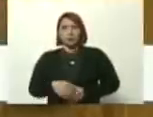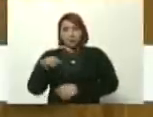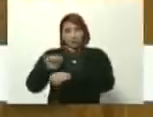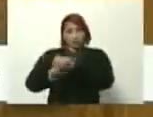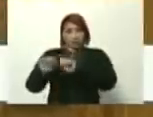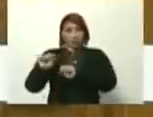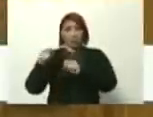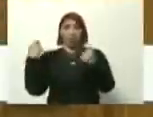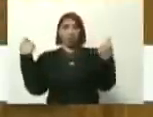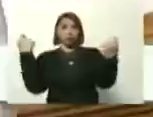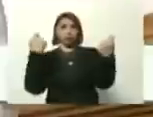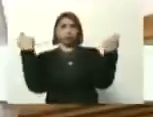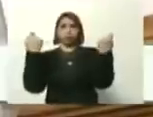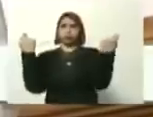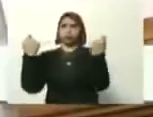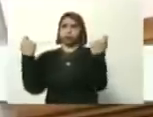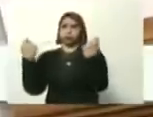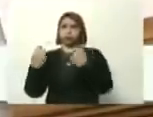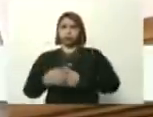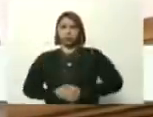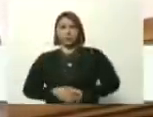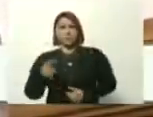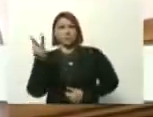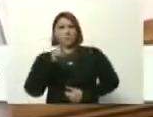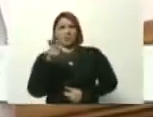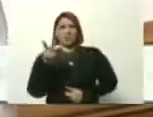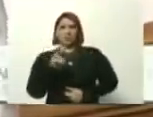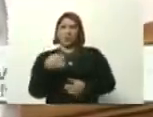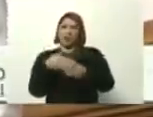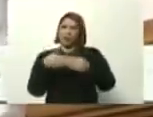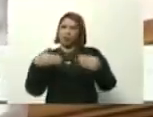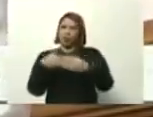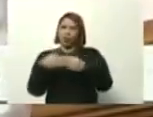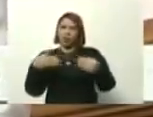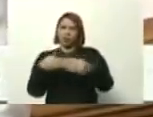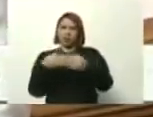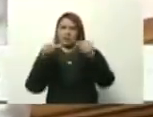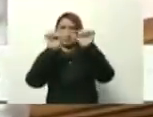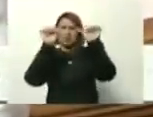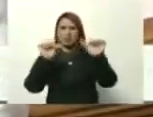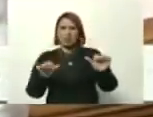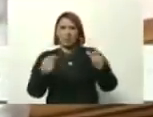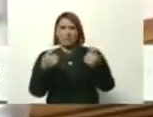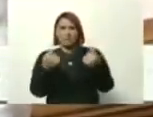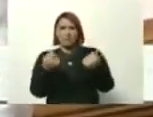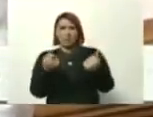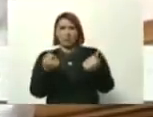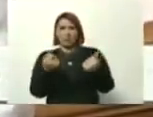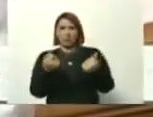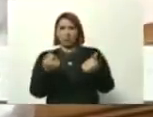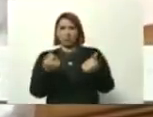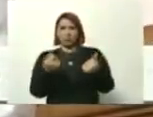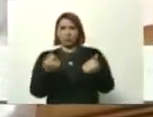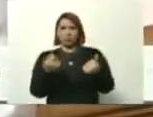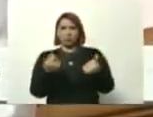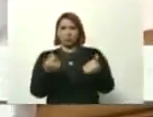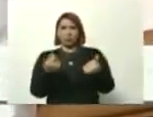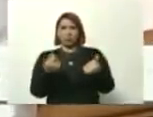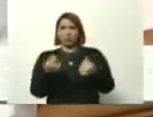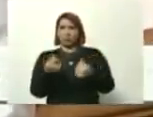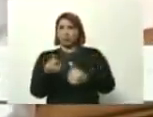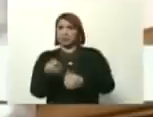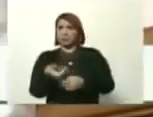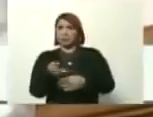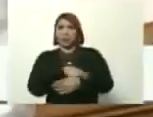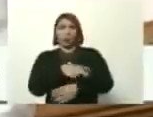y promovido que Venezuela se dolarice en su sistema financiero. Sería el peor error